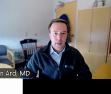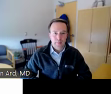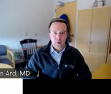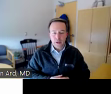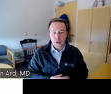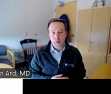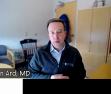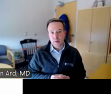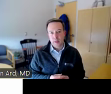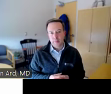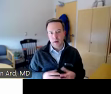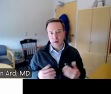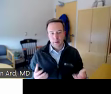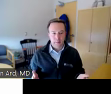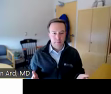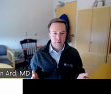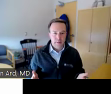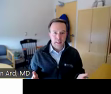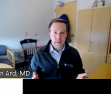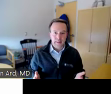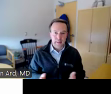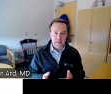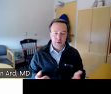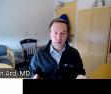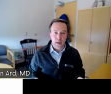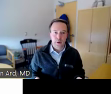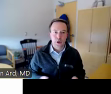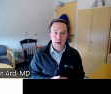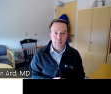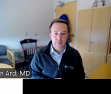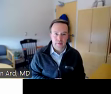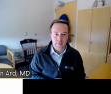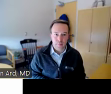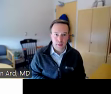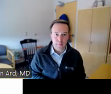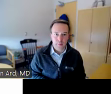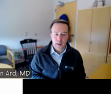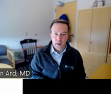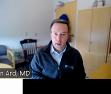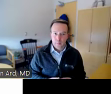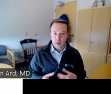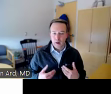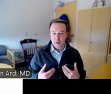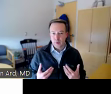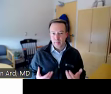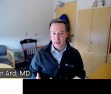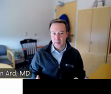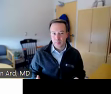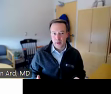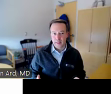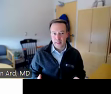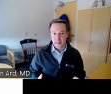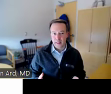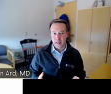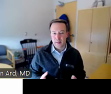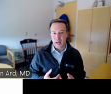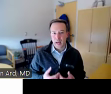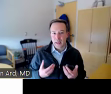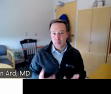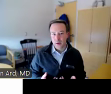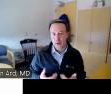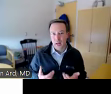para las mujeres, sino que se benefician al mismo tiempo que los hombres se pueden beneficiar. Ahora podemos ver también que hay otros grupos en